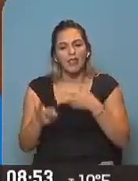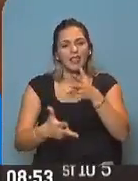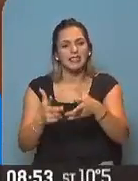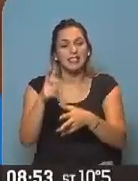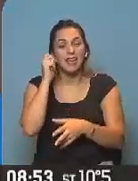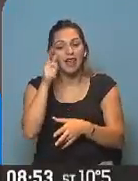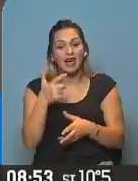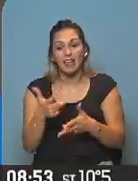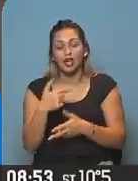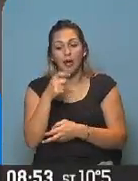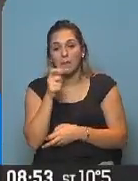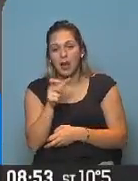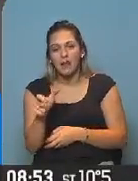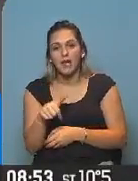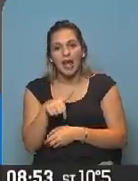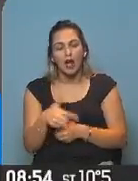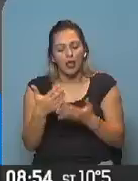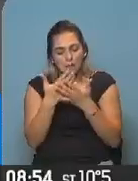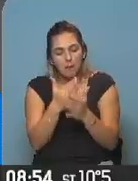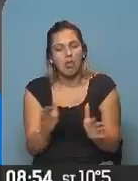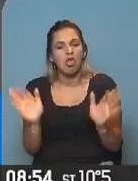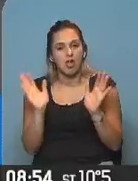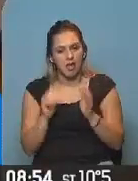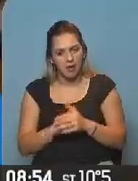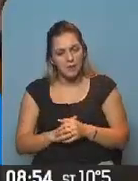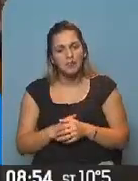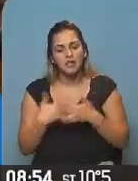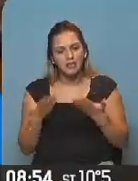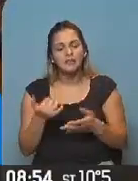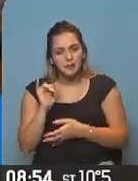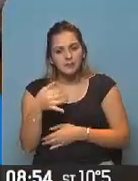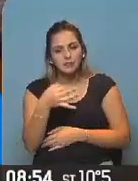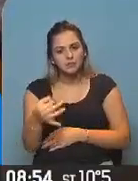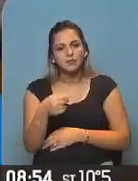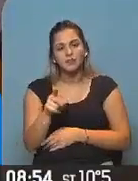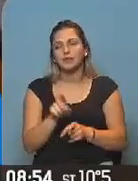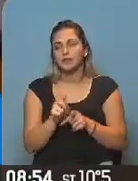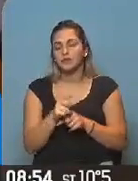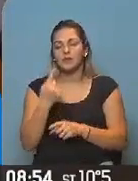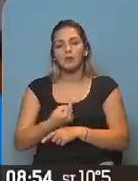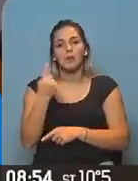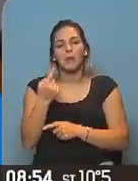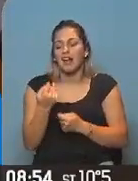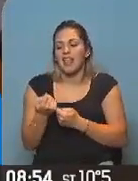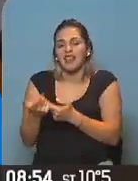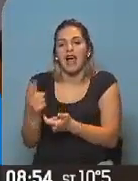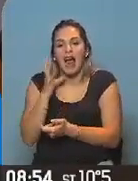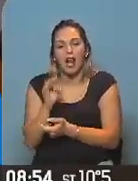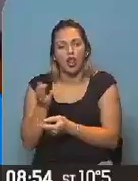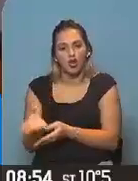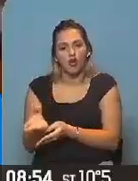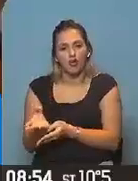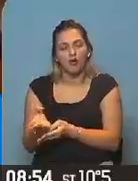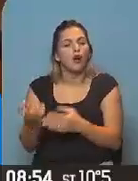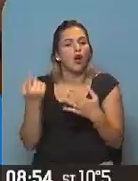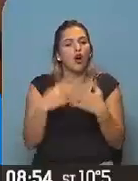antes no tenían palabras, ya eso me abrió un mundo. Tal cual, porque es como la primera vez que alguien les da algo, ¿no? O cosas